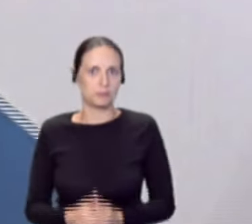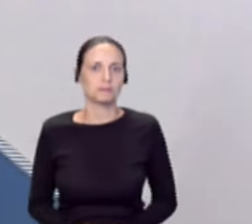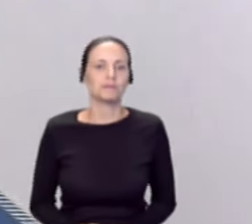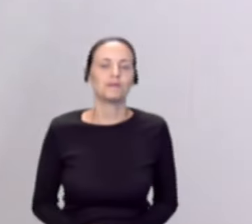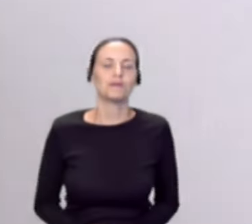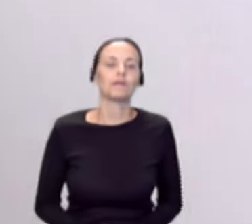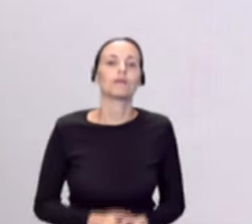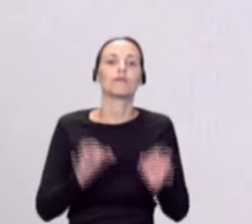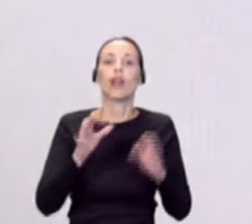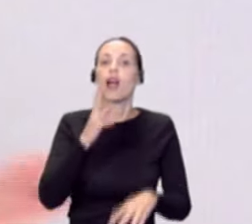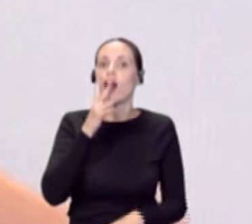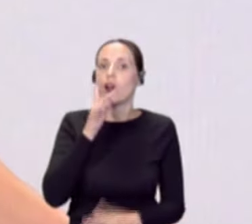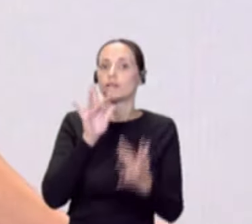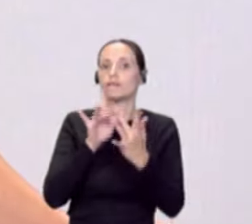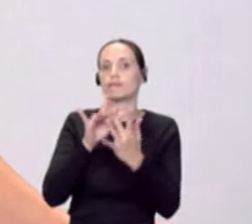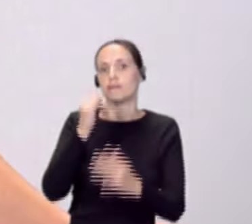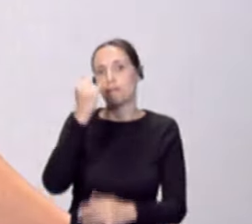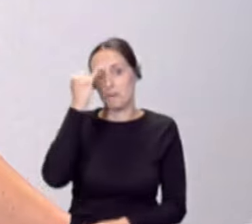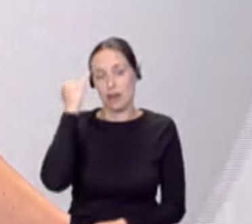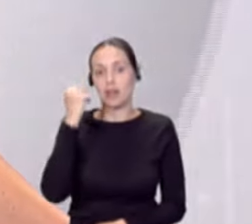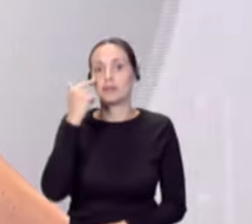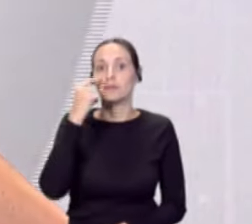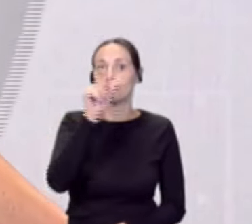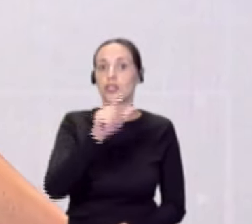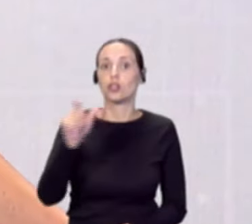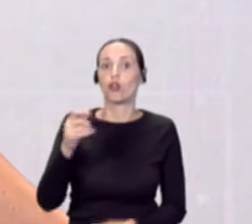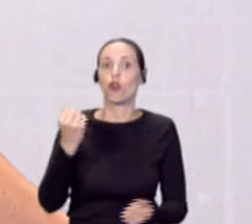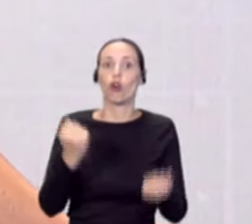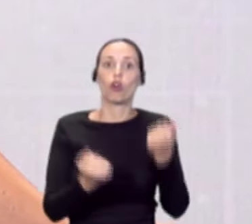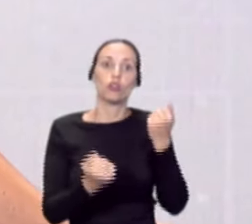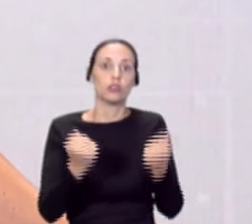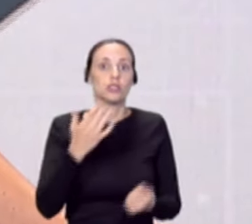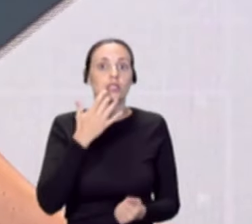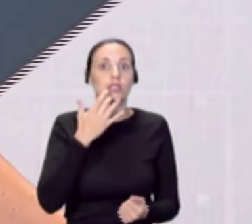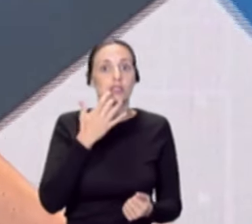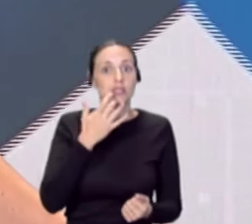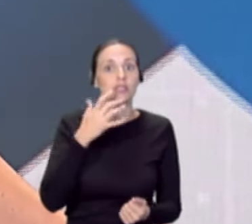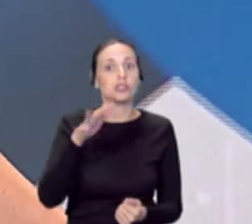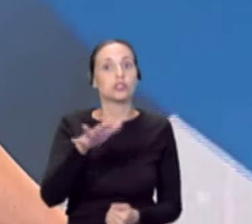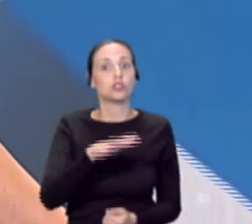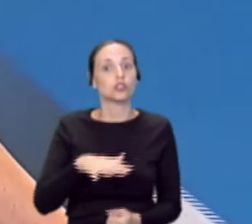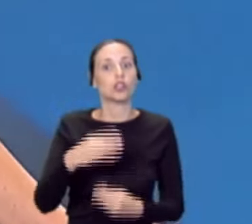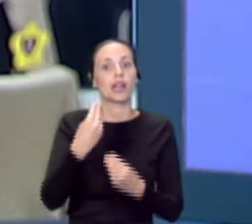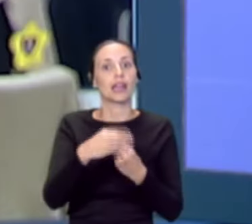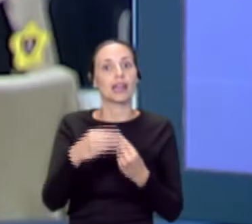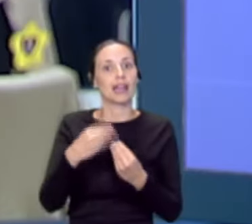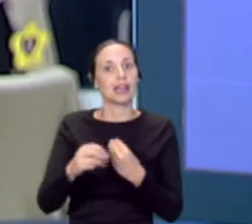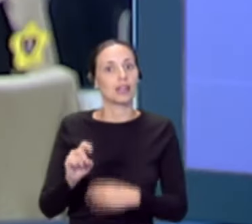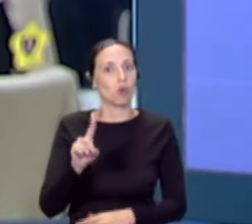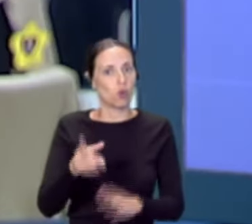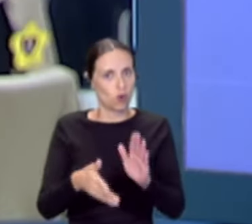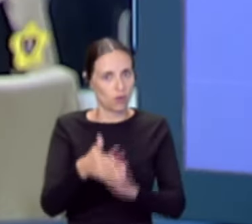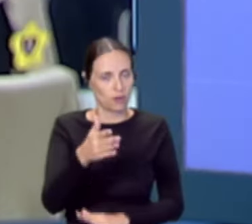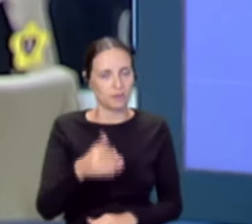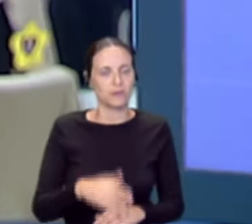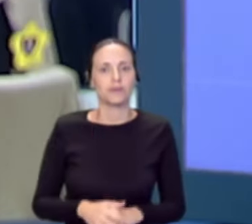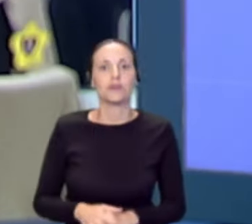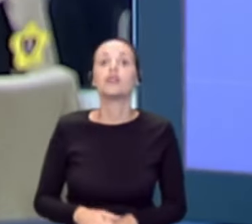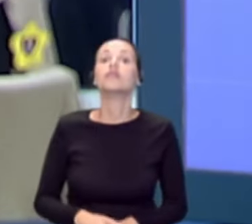Conectamos a esta hora de la mañana con María Herrera. Atentos los conductores que circulan o van a circular por la Gran Canaria 1. Sí, Pilar, porque